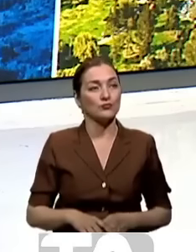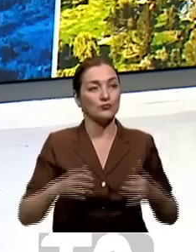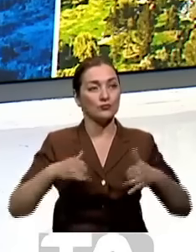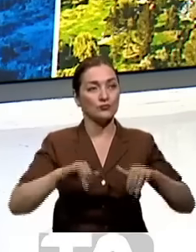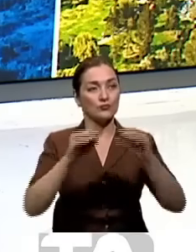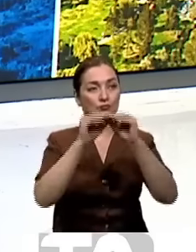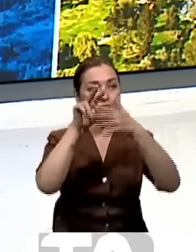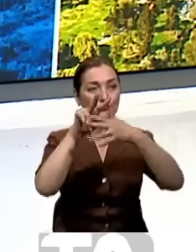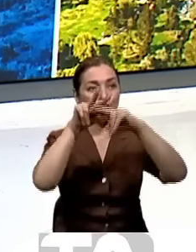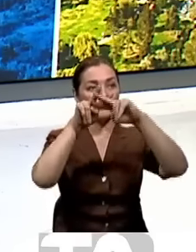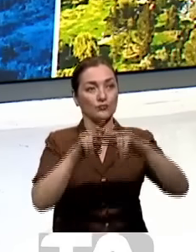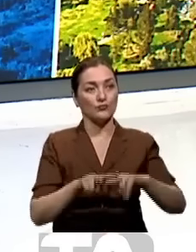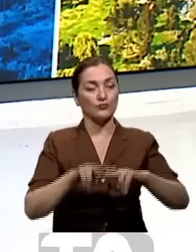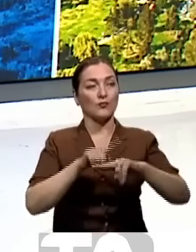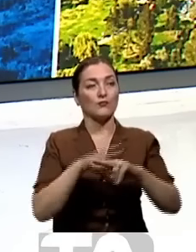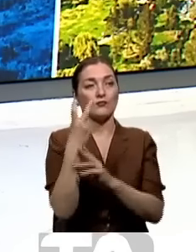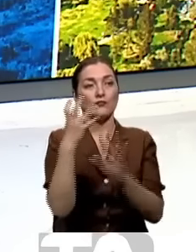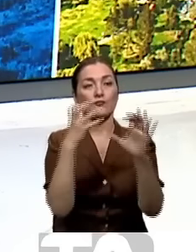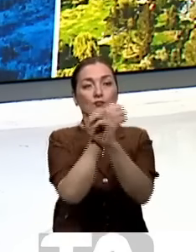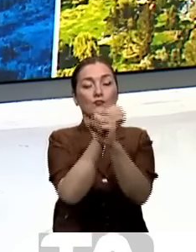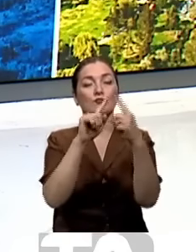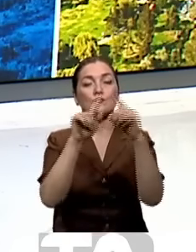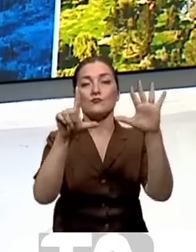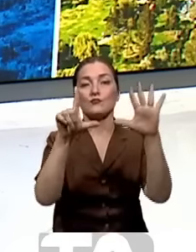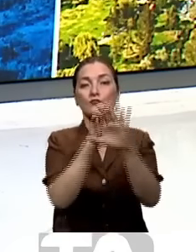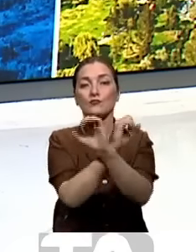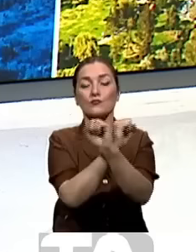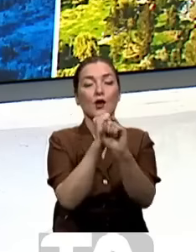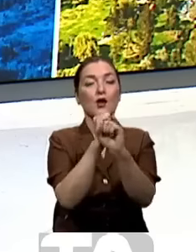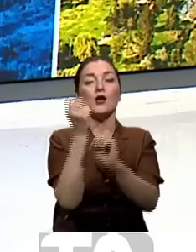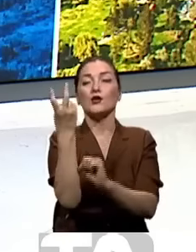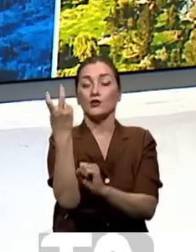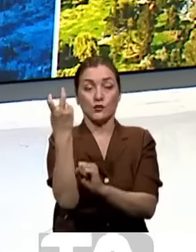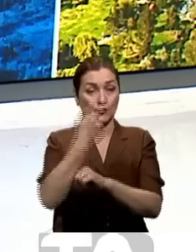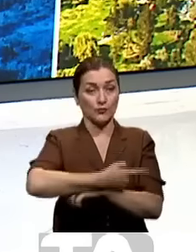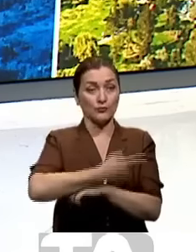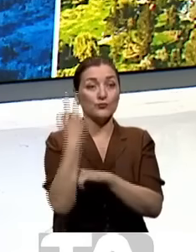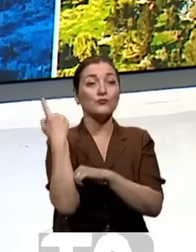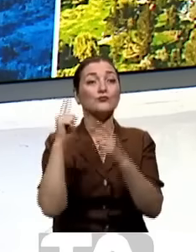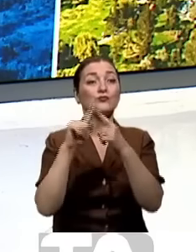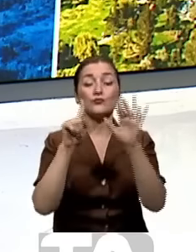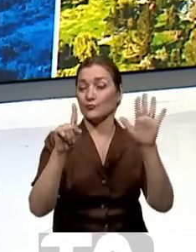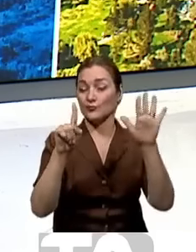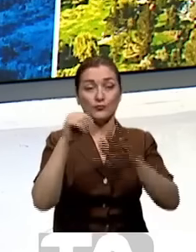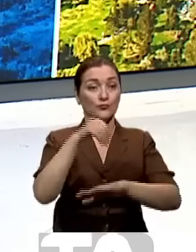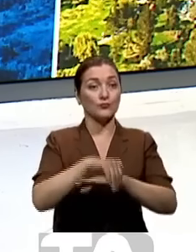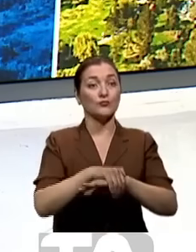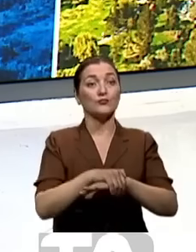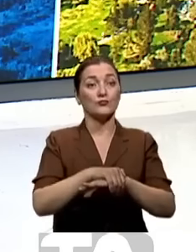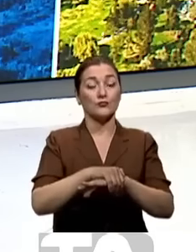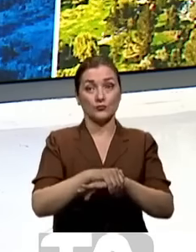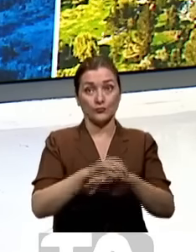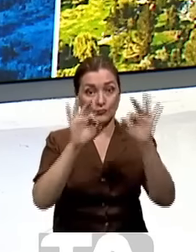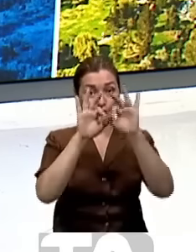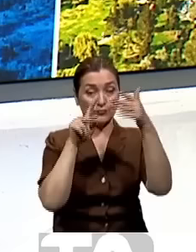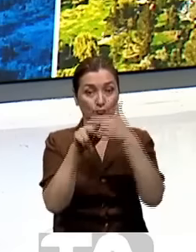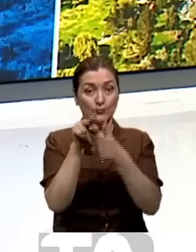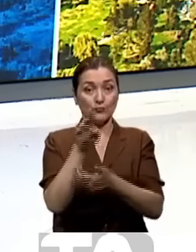revisando otro horario, este es de 0 horas a 7 de la mañana y de 12 del día a 6 de la tarde tampoco tendrán luz en Barrio